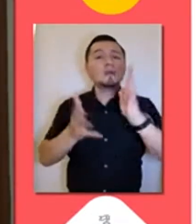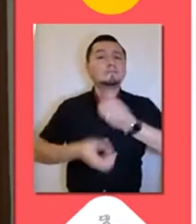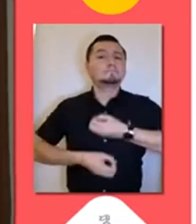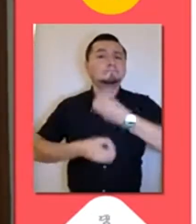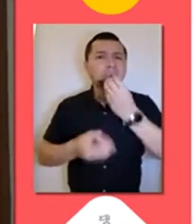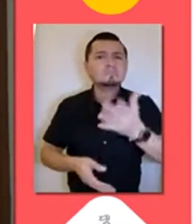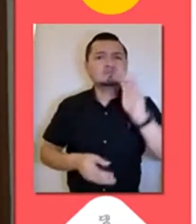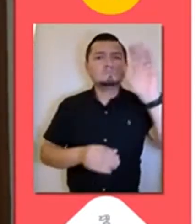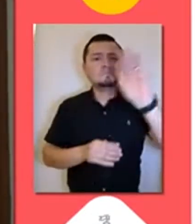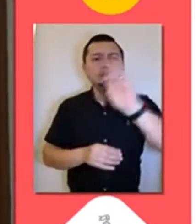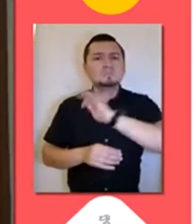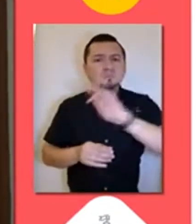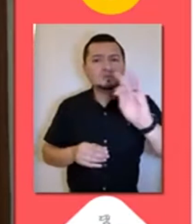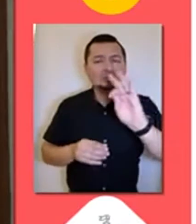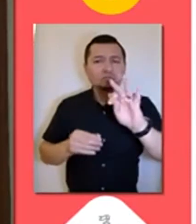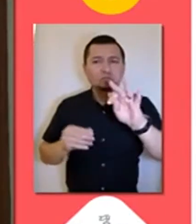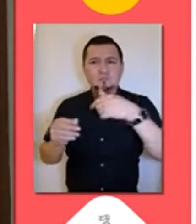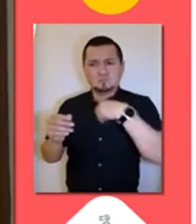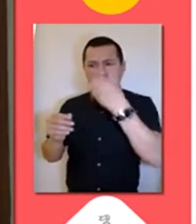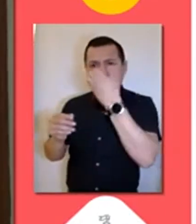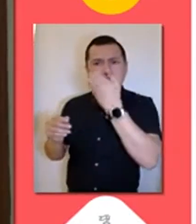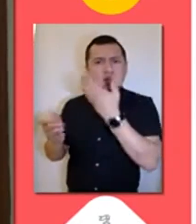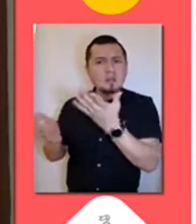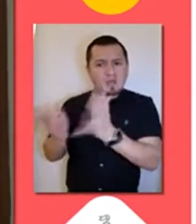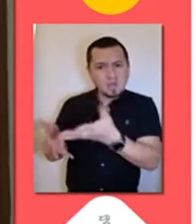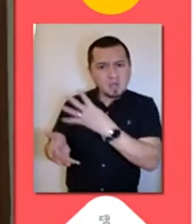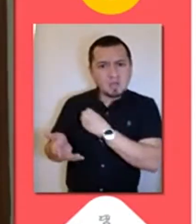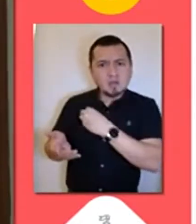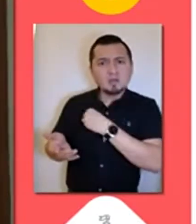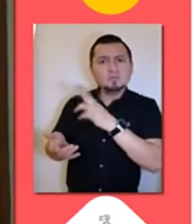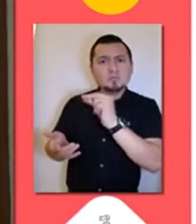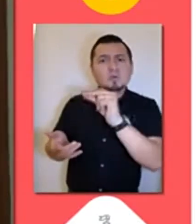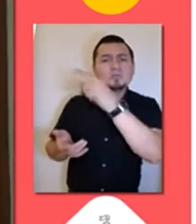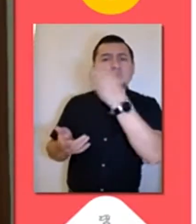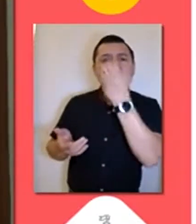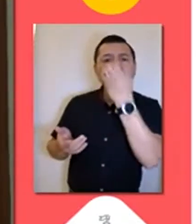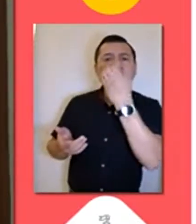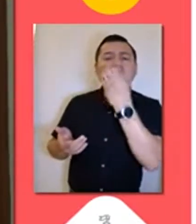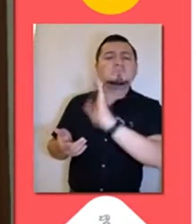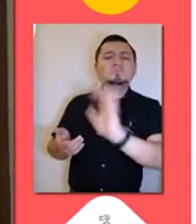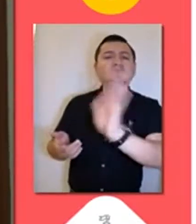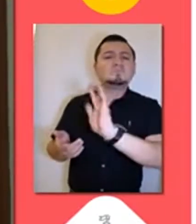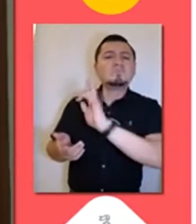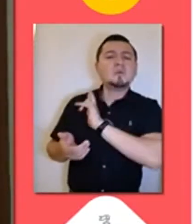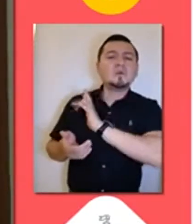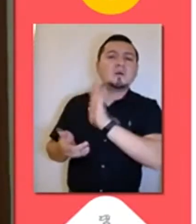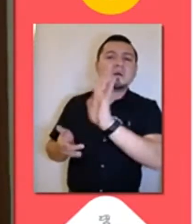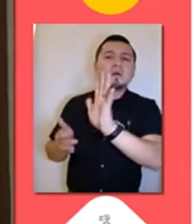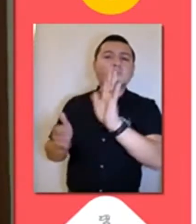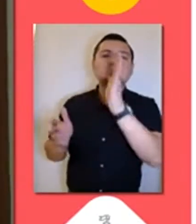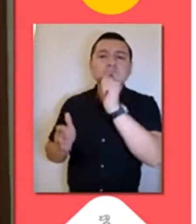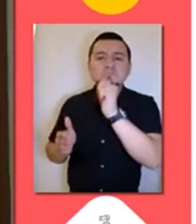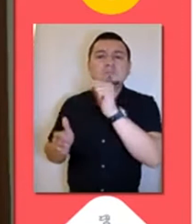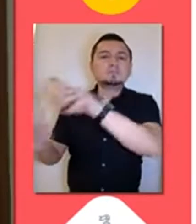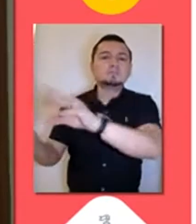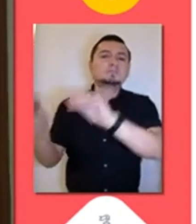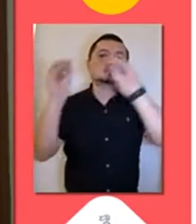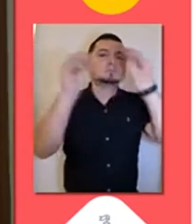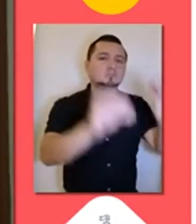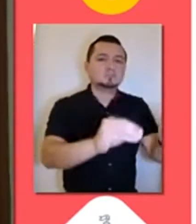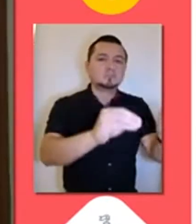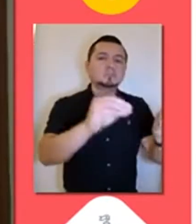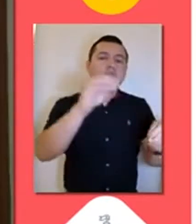en estadísticas que hemos hecho recientes, en ciertos sondeos, que incluso la Asociación de Padres de Familia nos ha ayudado a